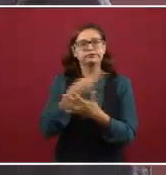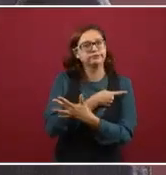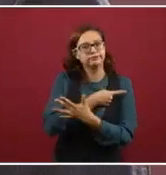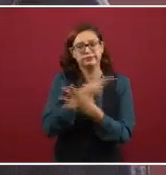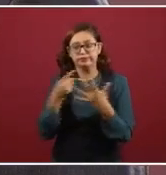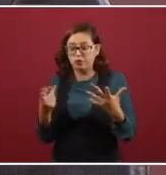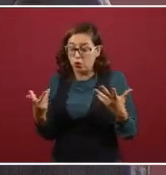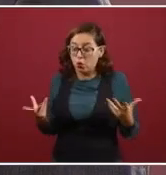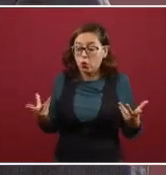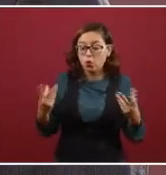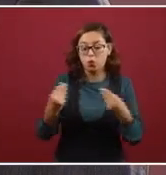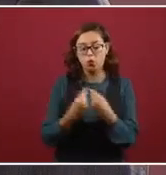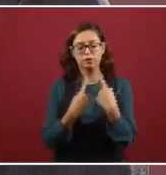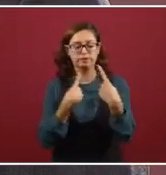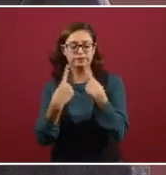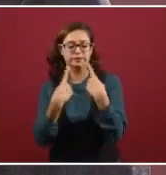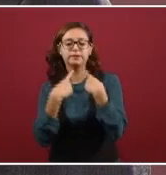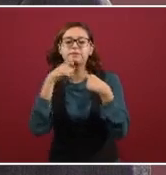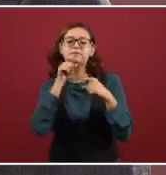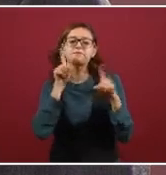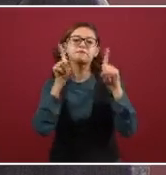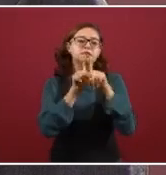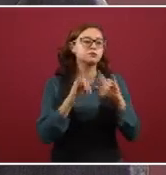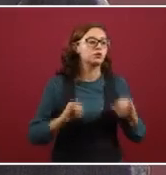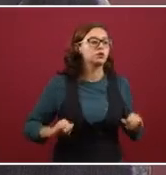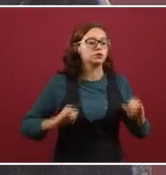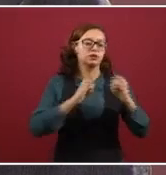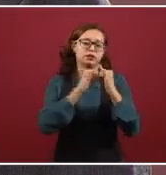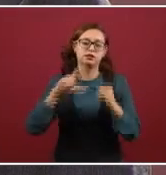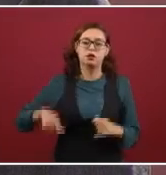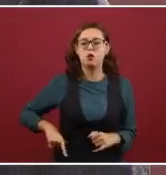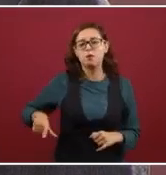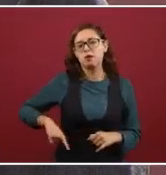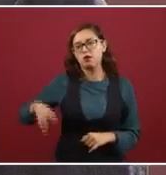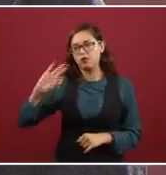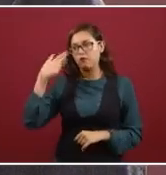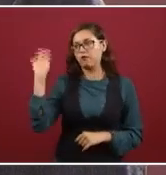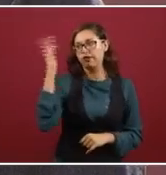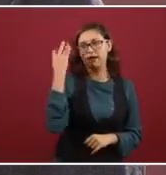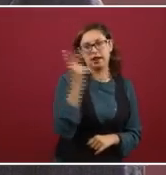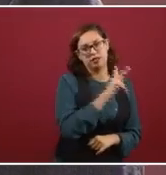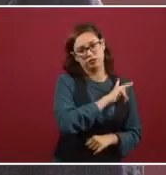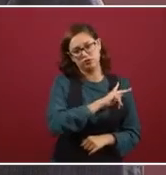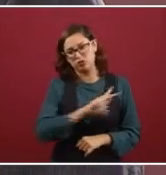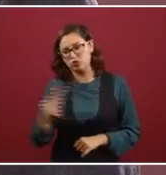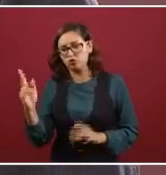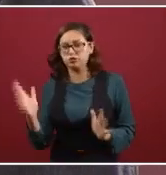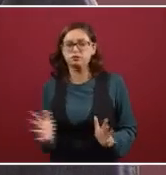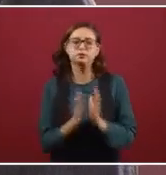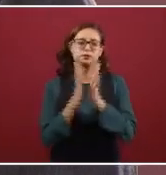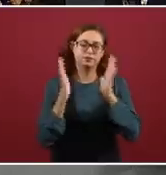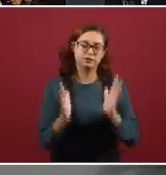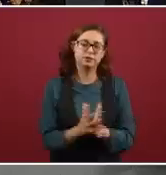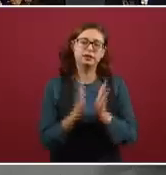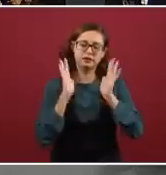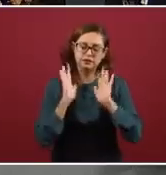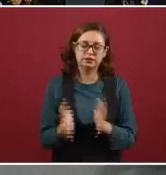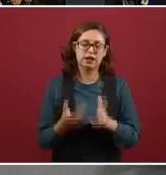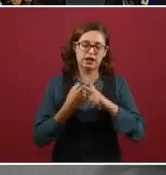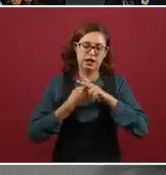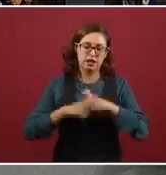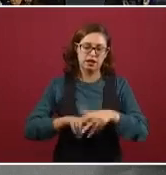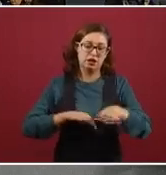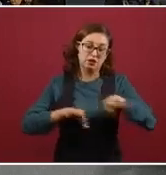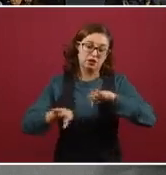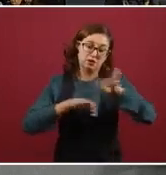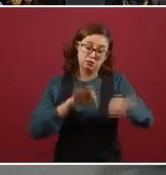las instituciones del gobierno federal, todas las dependencias. Ya estamos trabajando en eso, eso